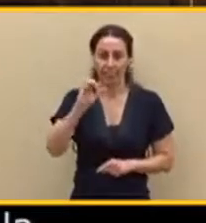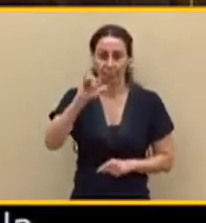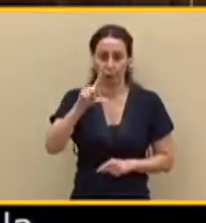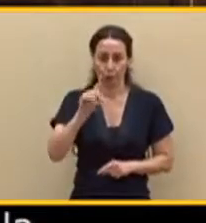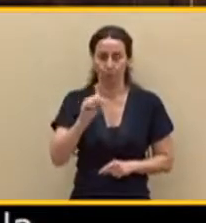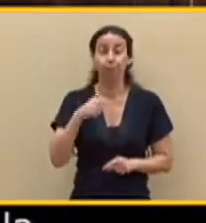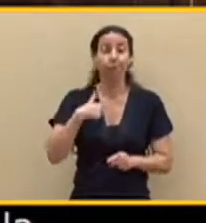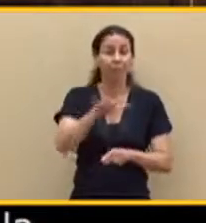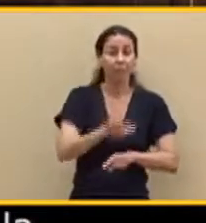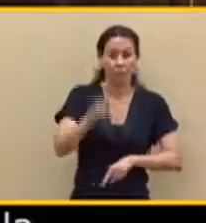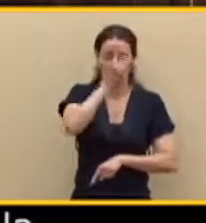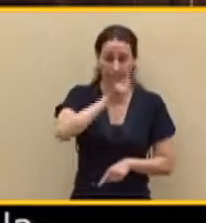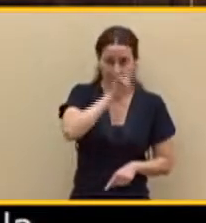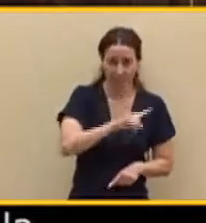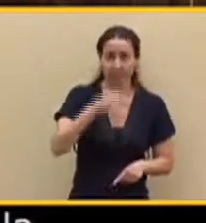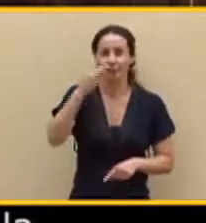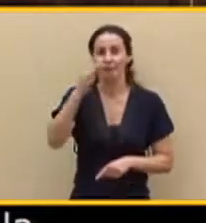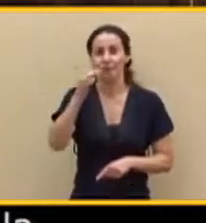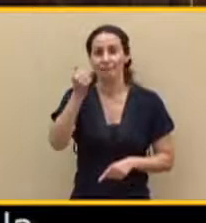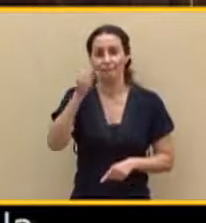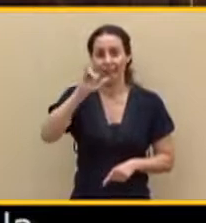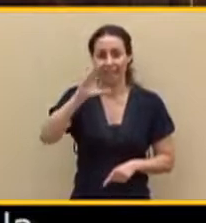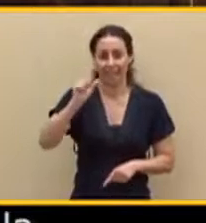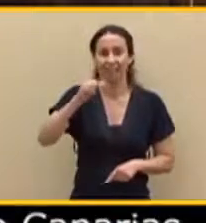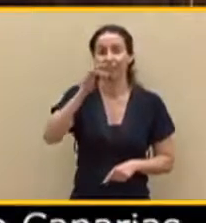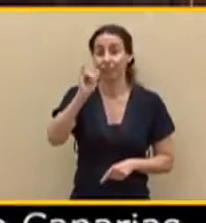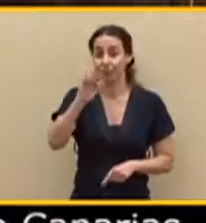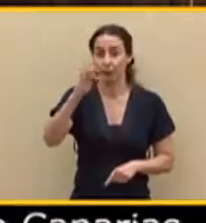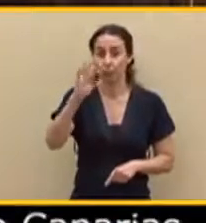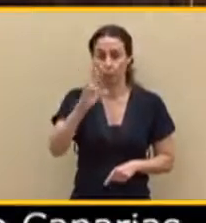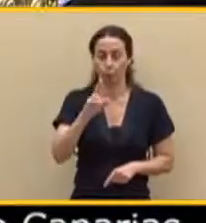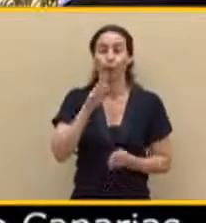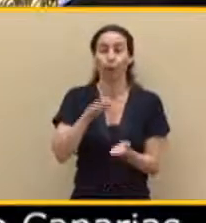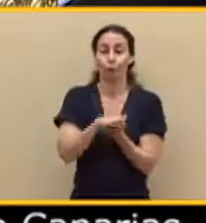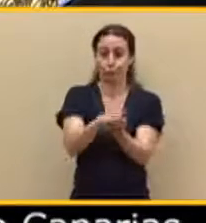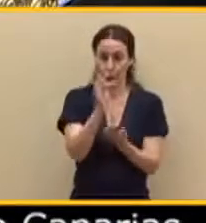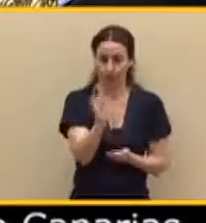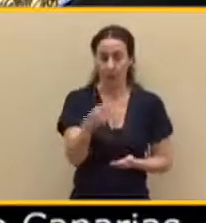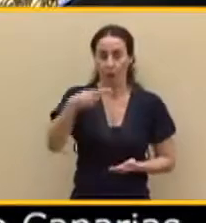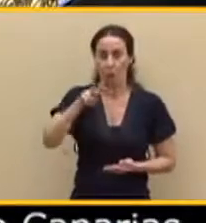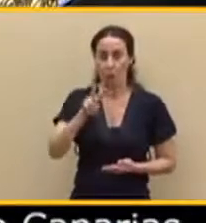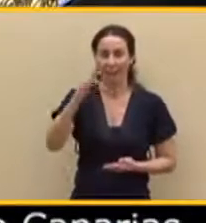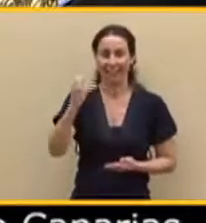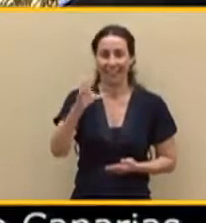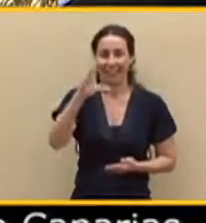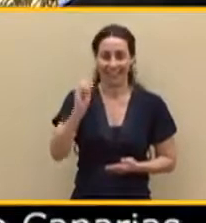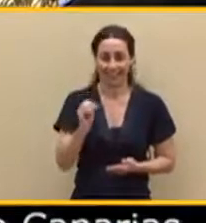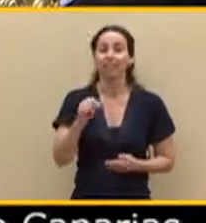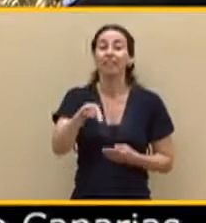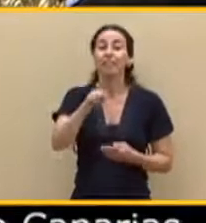Canarias, Faicán, Fitur, Funeraria, Guateque, Ibatur,